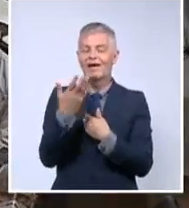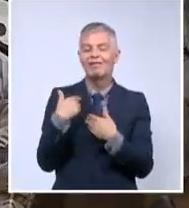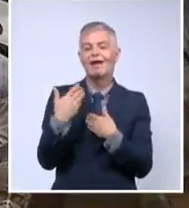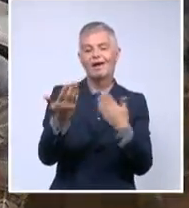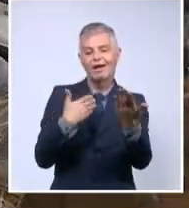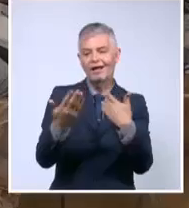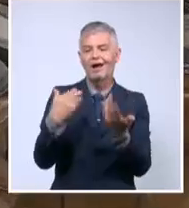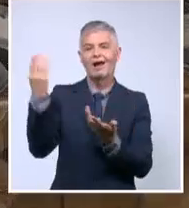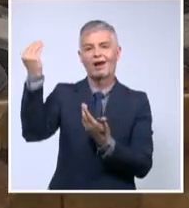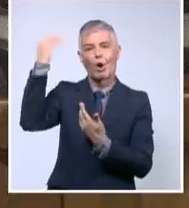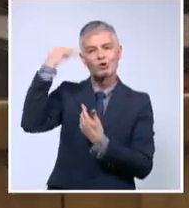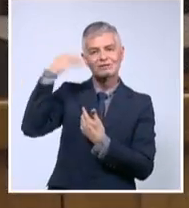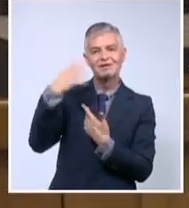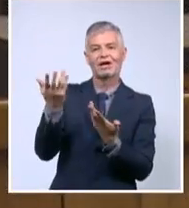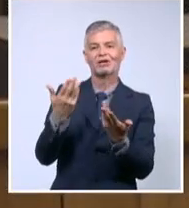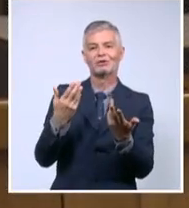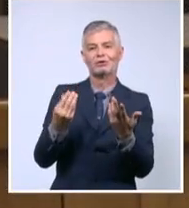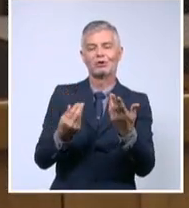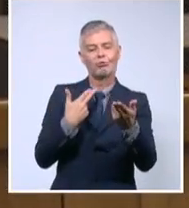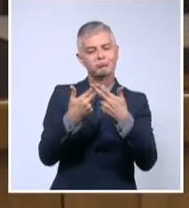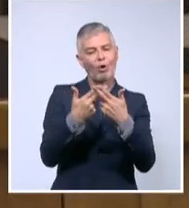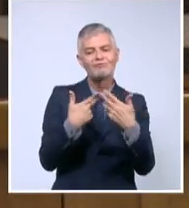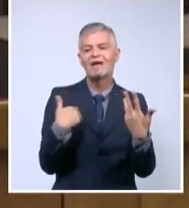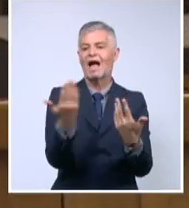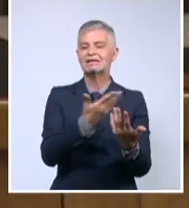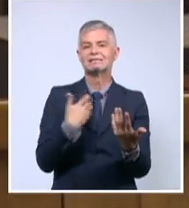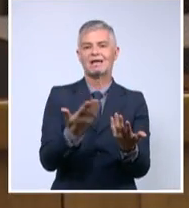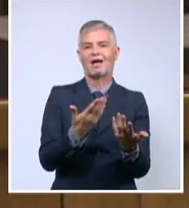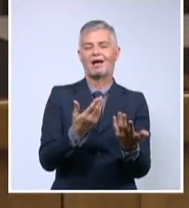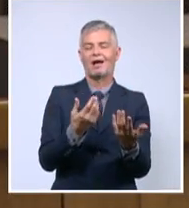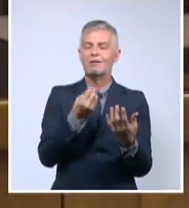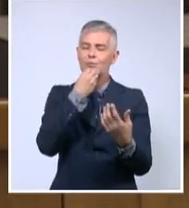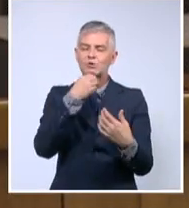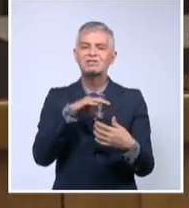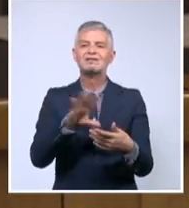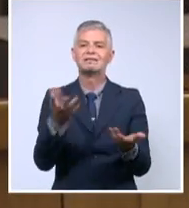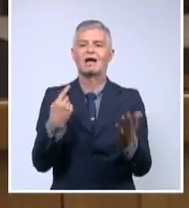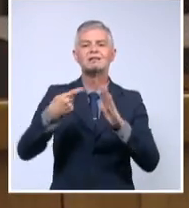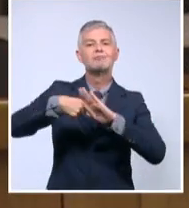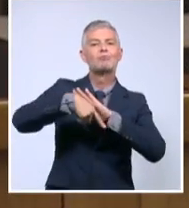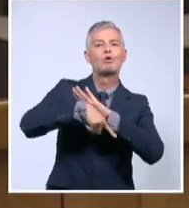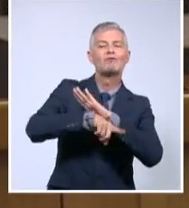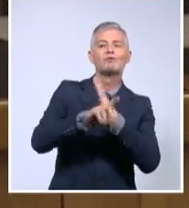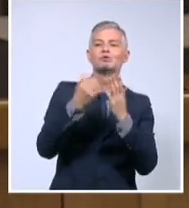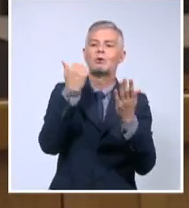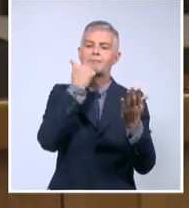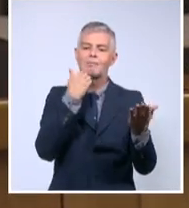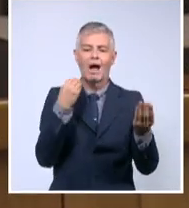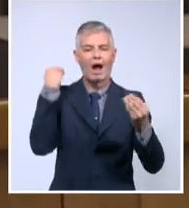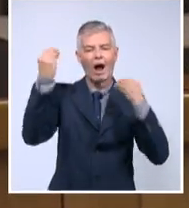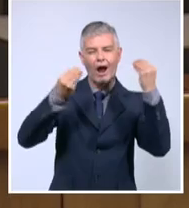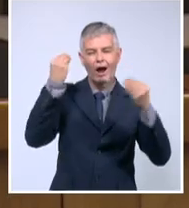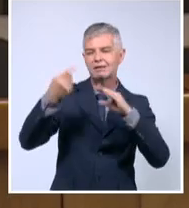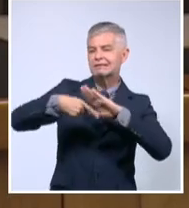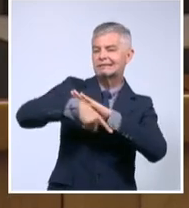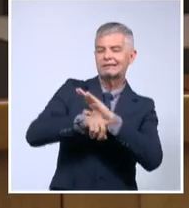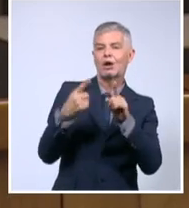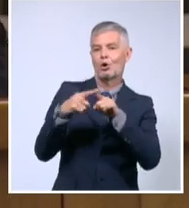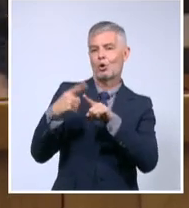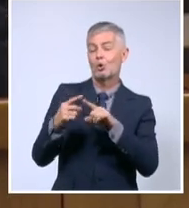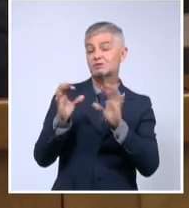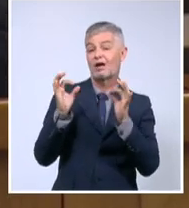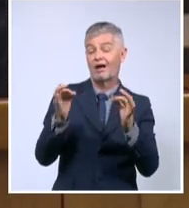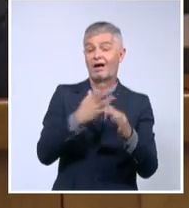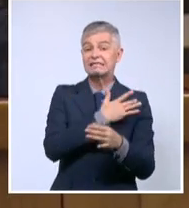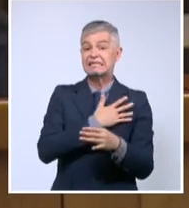la construcción de confianza y la posibilidad de deliberar a profundidad sobre temas sensibles.